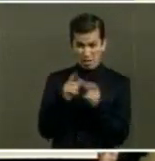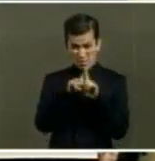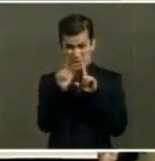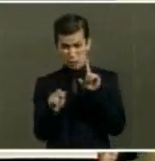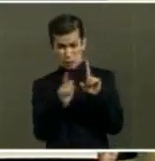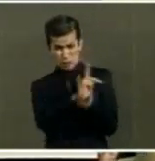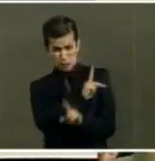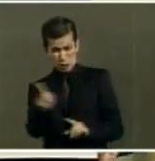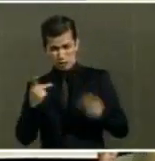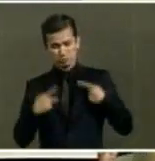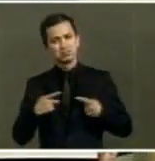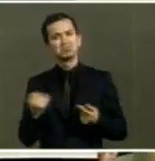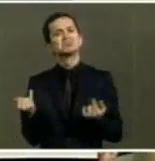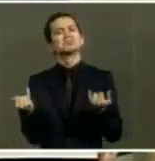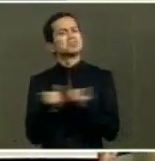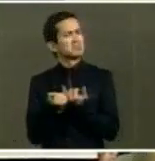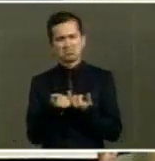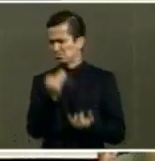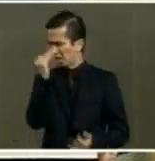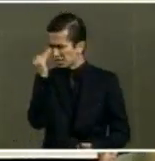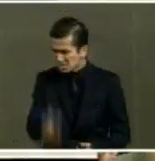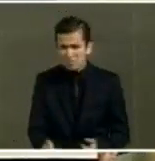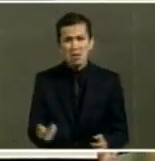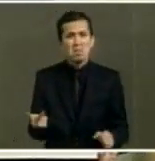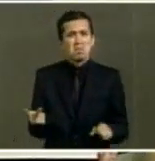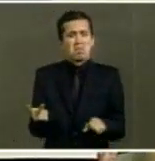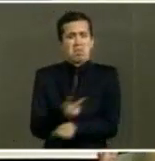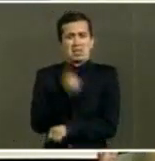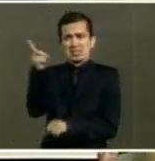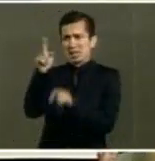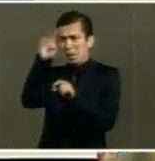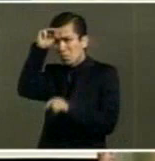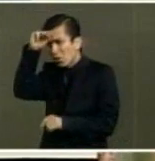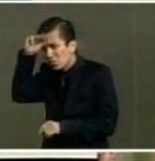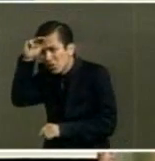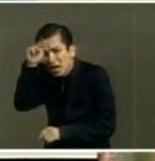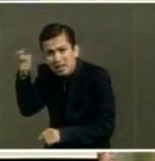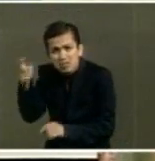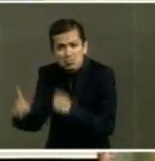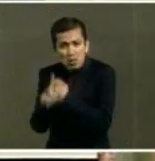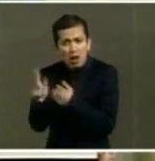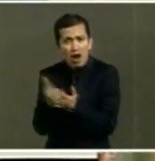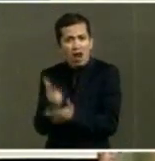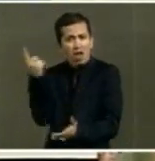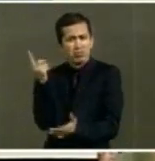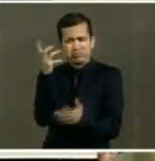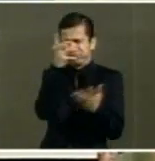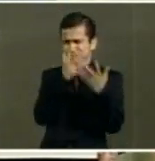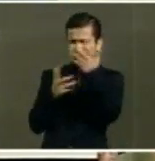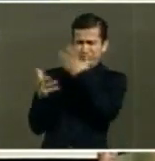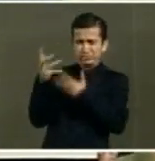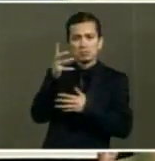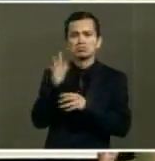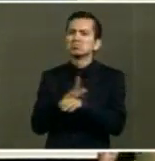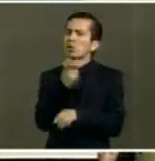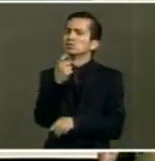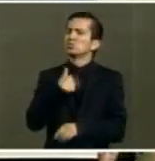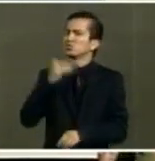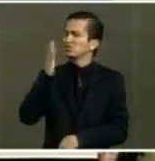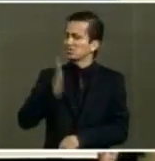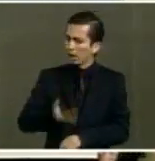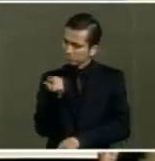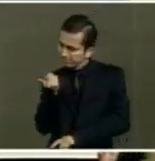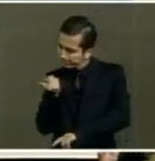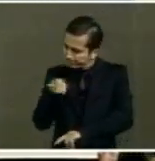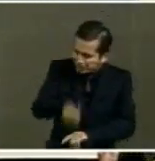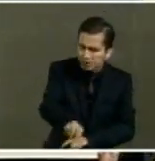y corrupción que la tragedia de Monterrey ha dejado traslucir. Y por eso he girado ya instrucciones